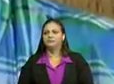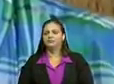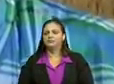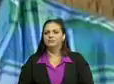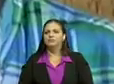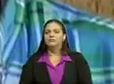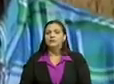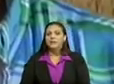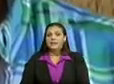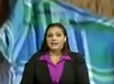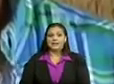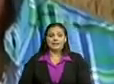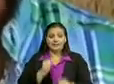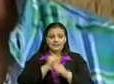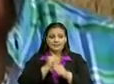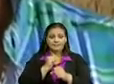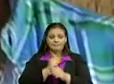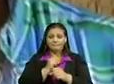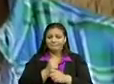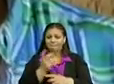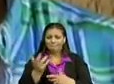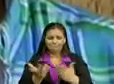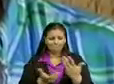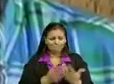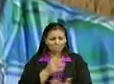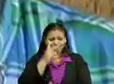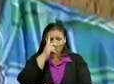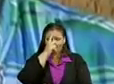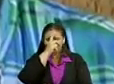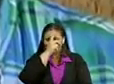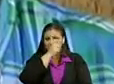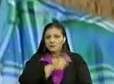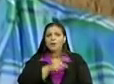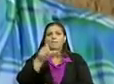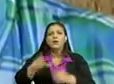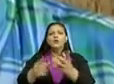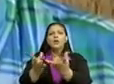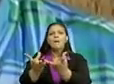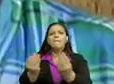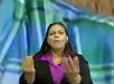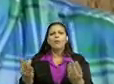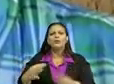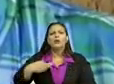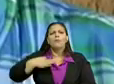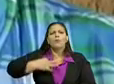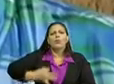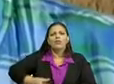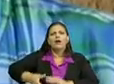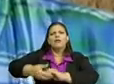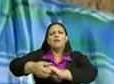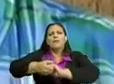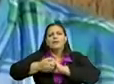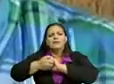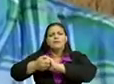esta tarea nuevamente, ¿no? Pero bueno, con la ayuda de mucha gente, de compañeros, de